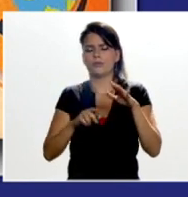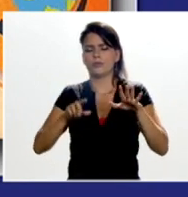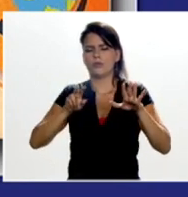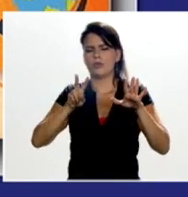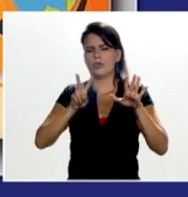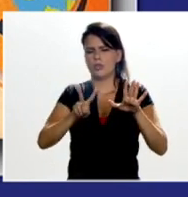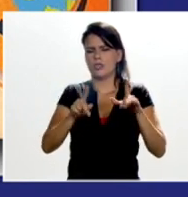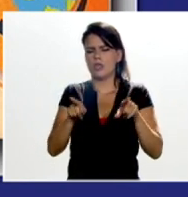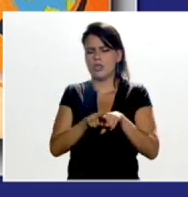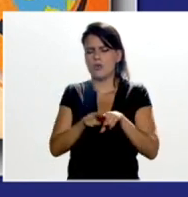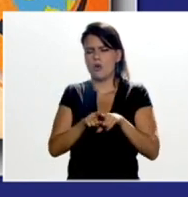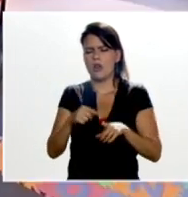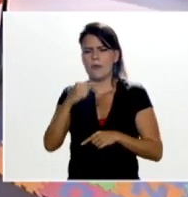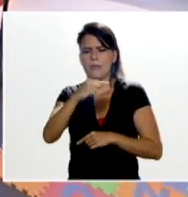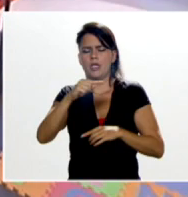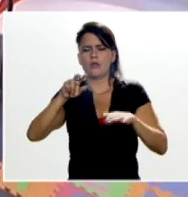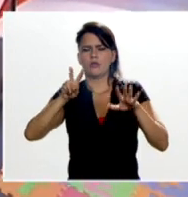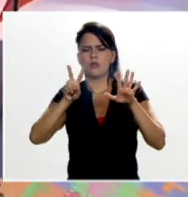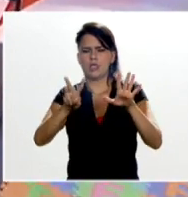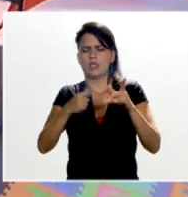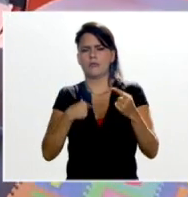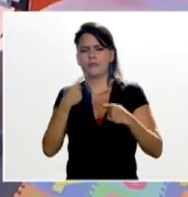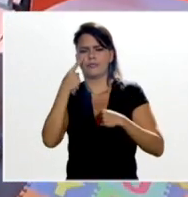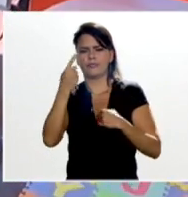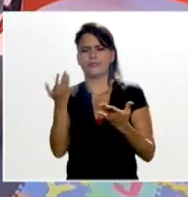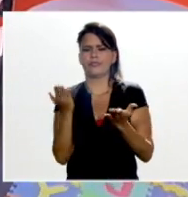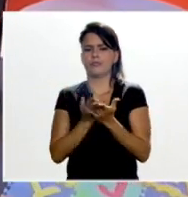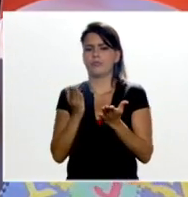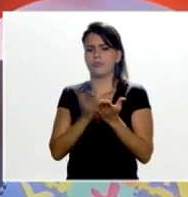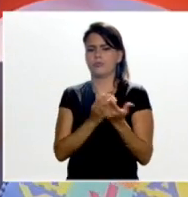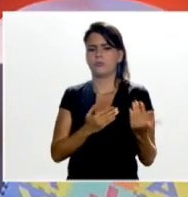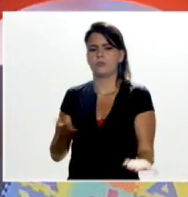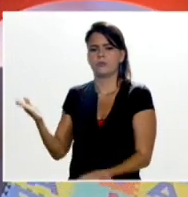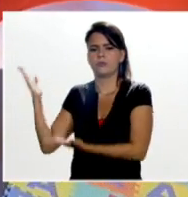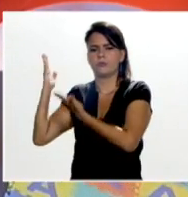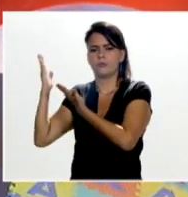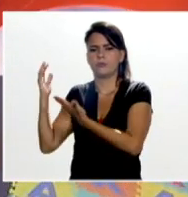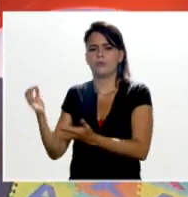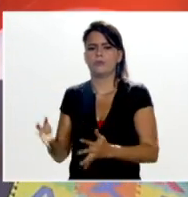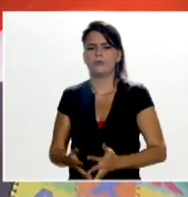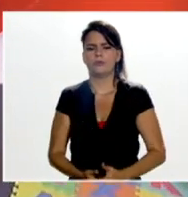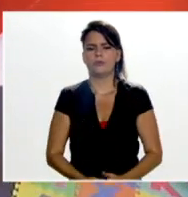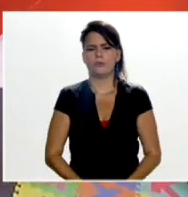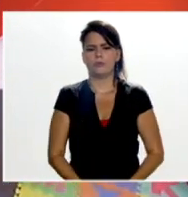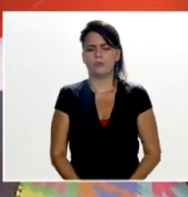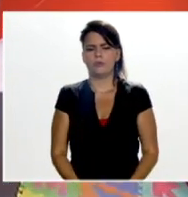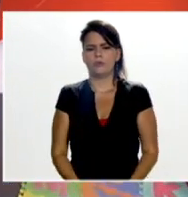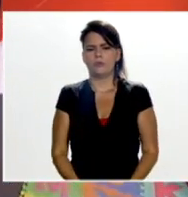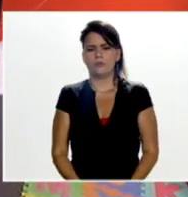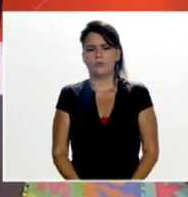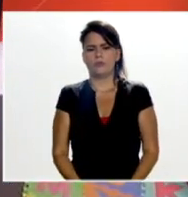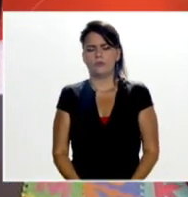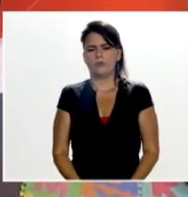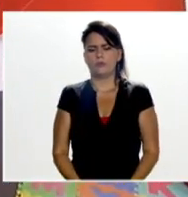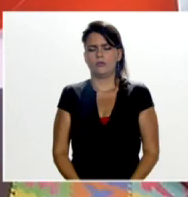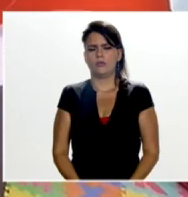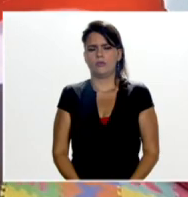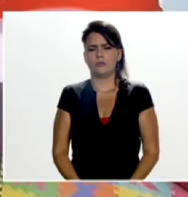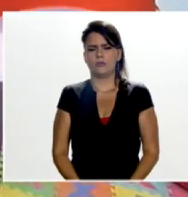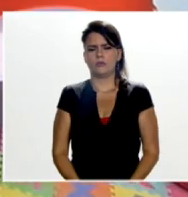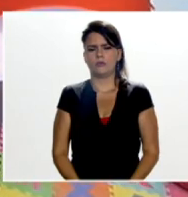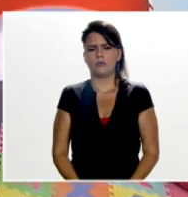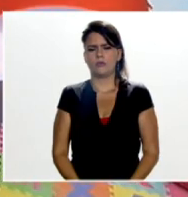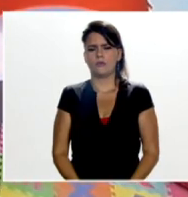7. Bueno, vamos a hacer el estudio en la pizarra acrílica